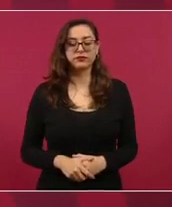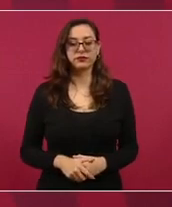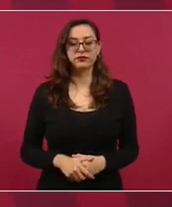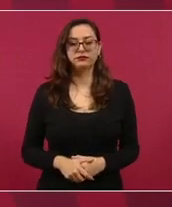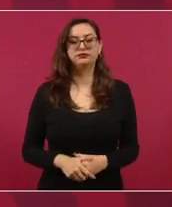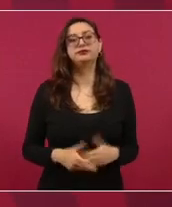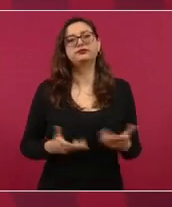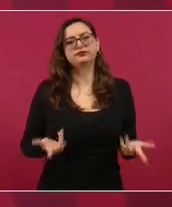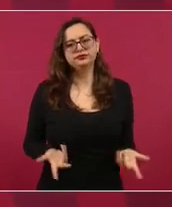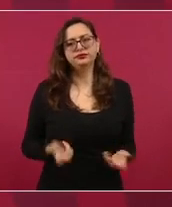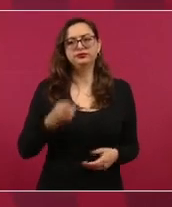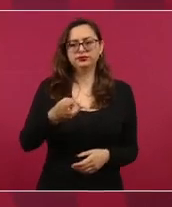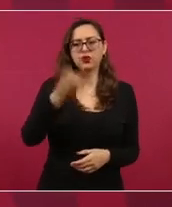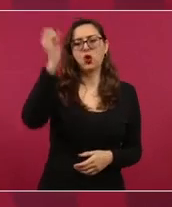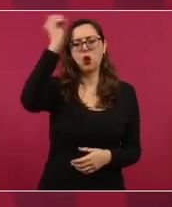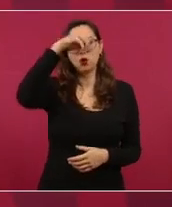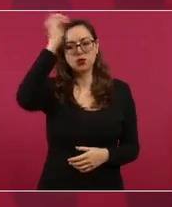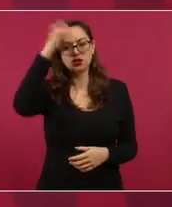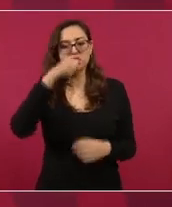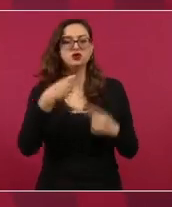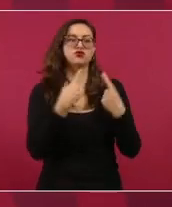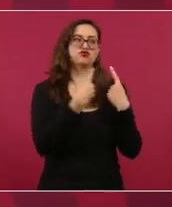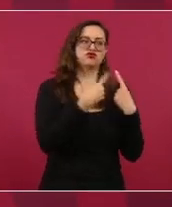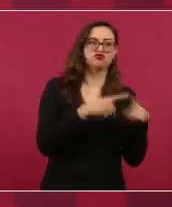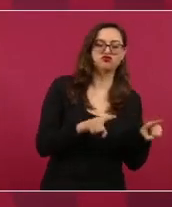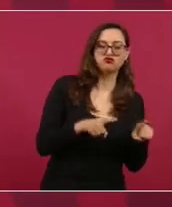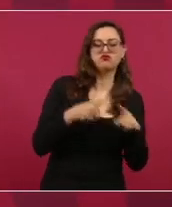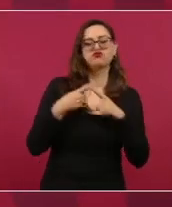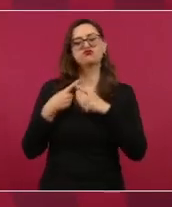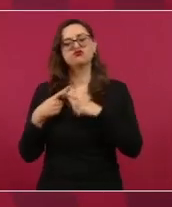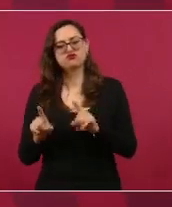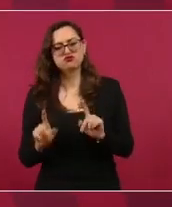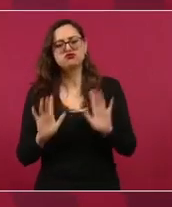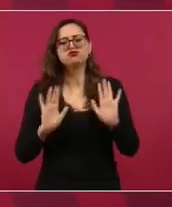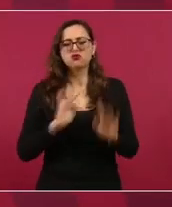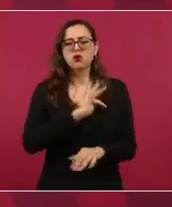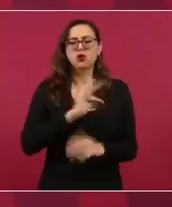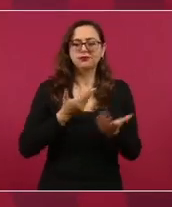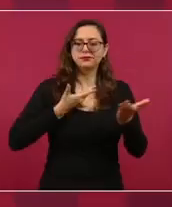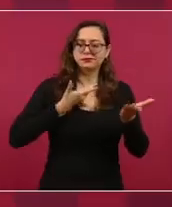Hay diferencias que tenemos que ir resolviendo.